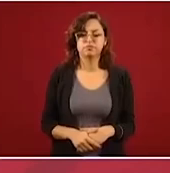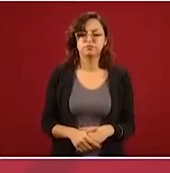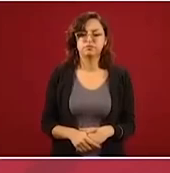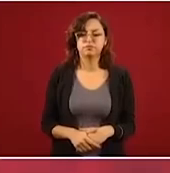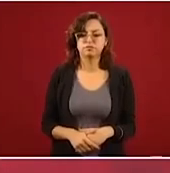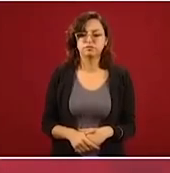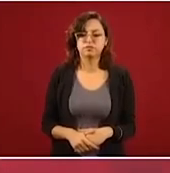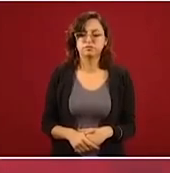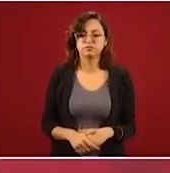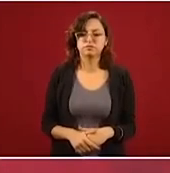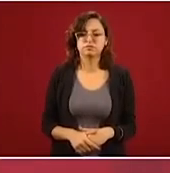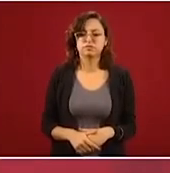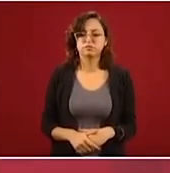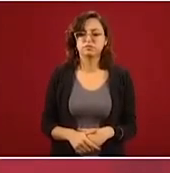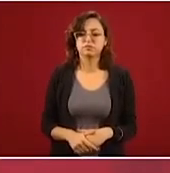términos